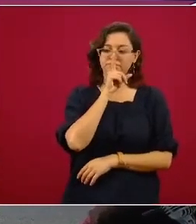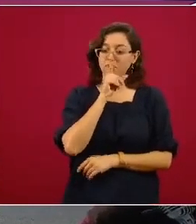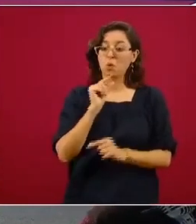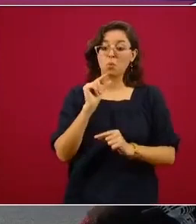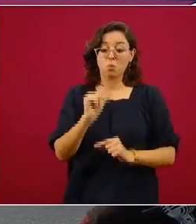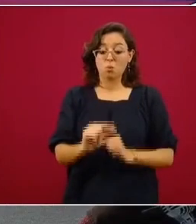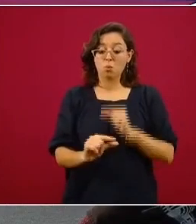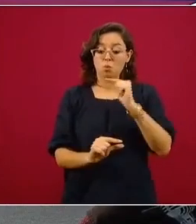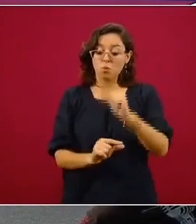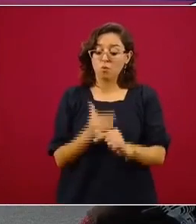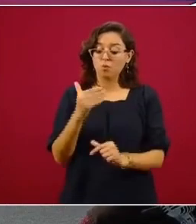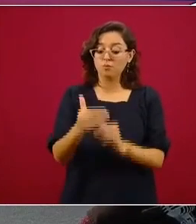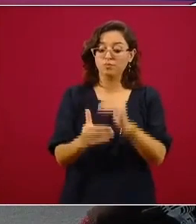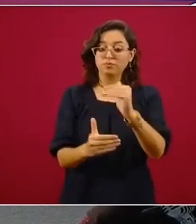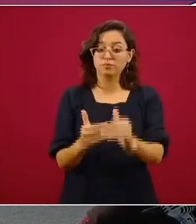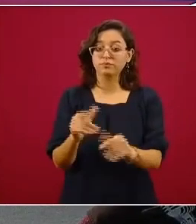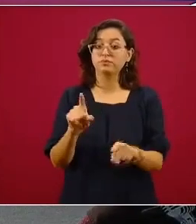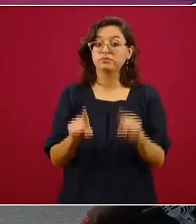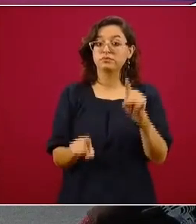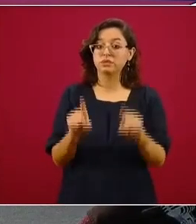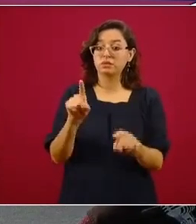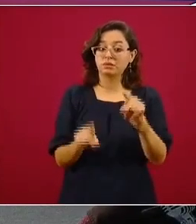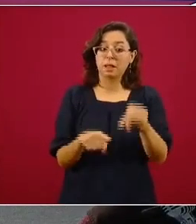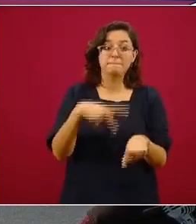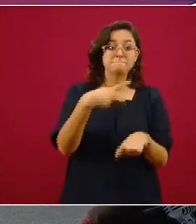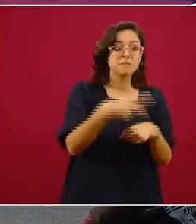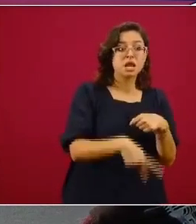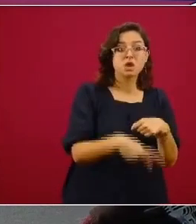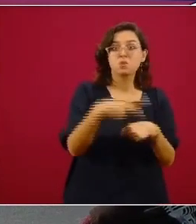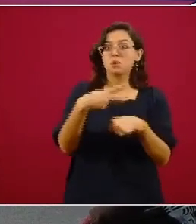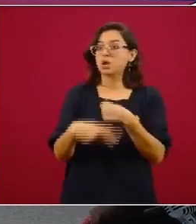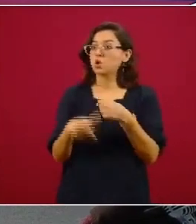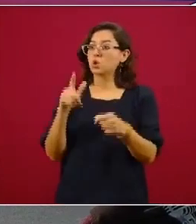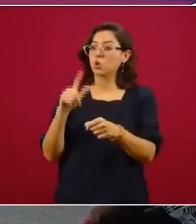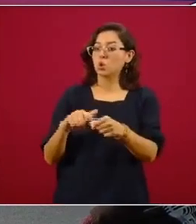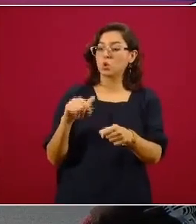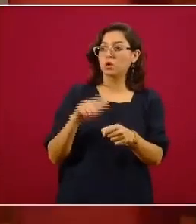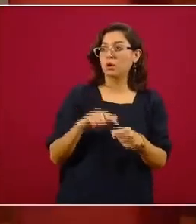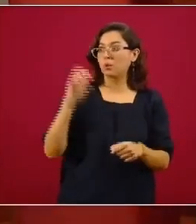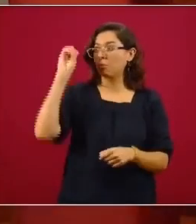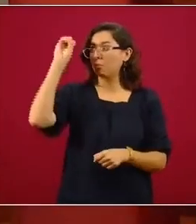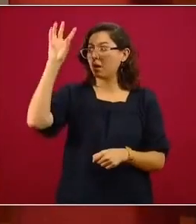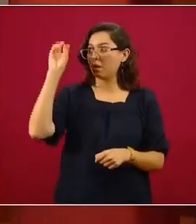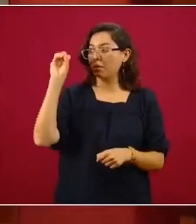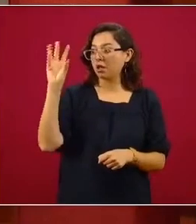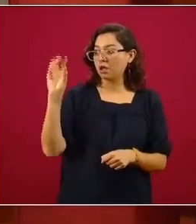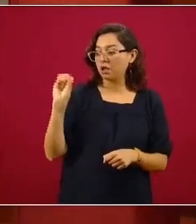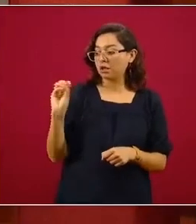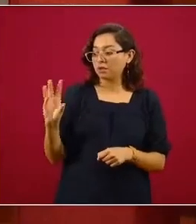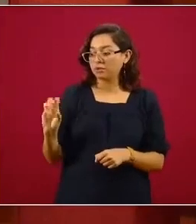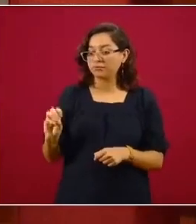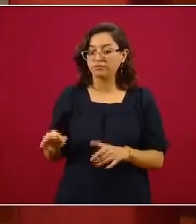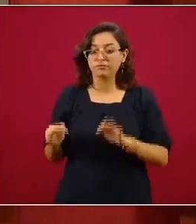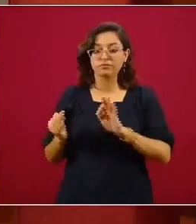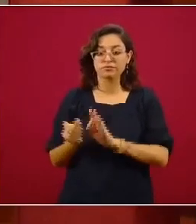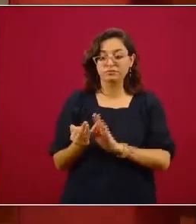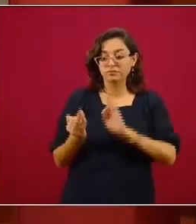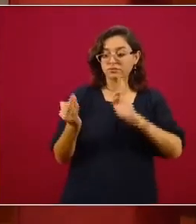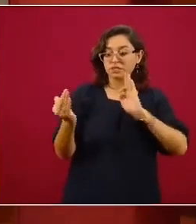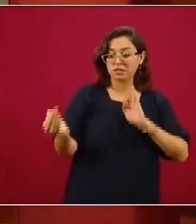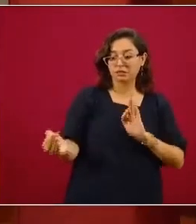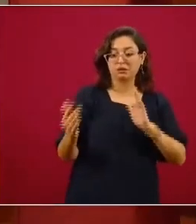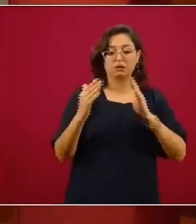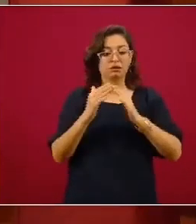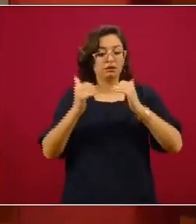semáforo de riesgo COVID, ahora estas intervenciones de sana distancia y de todas